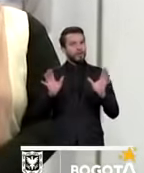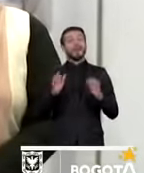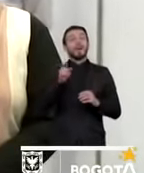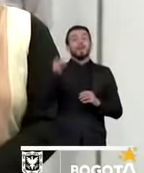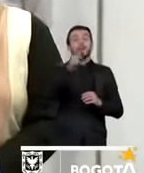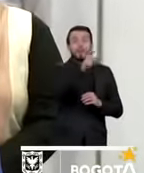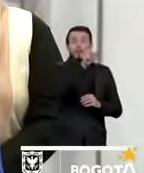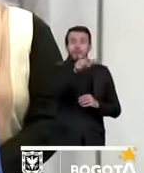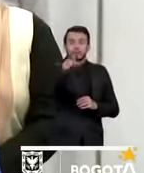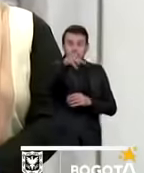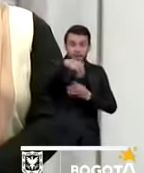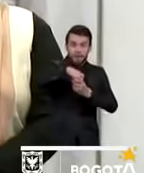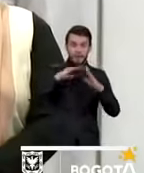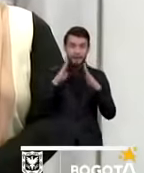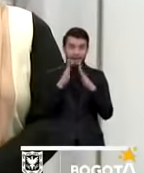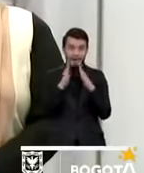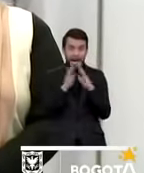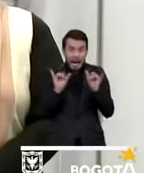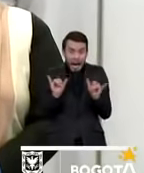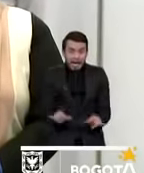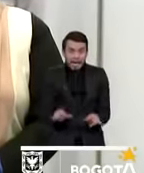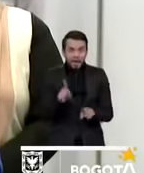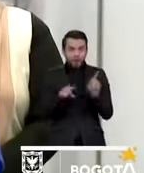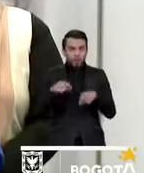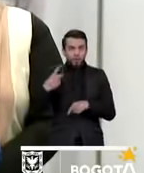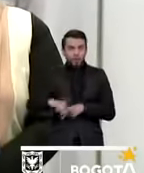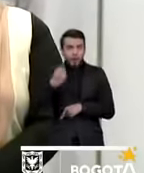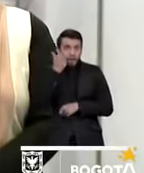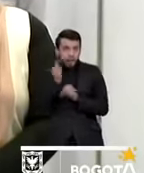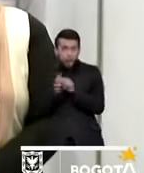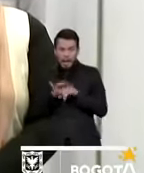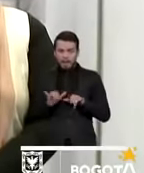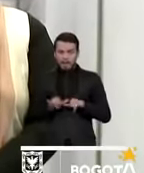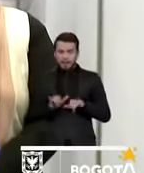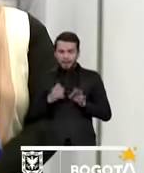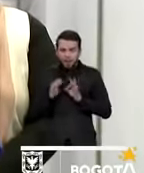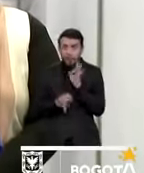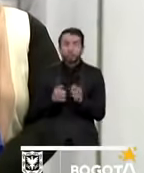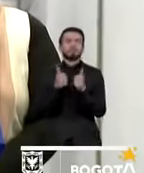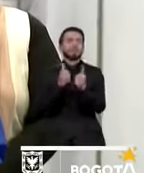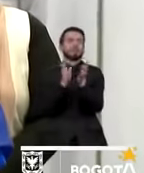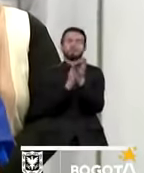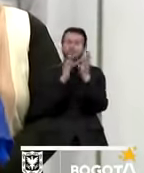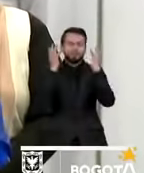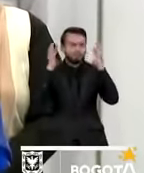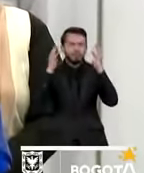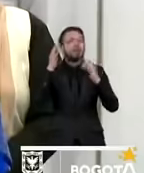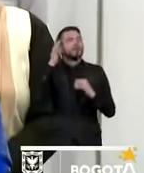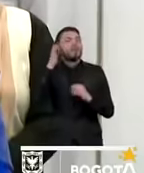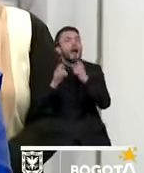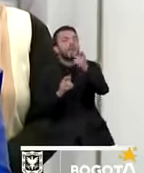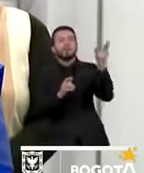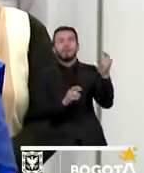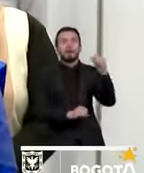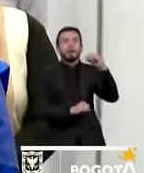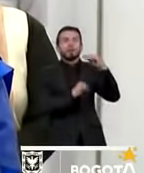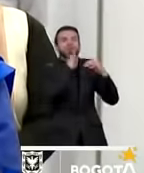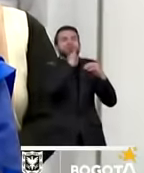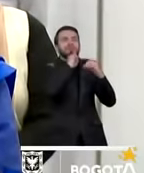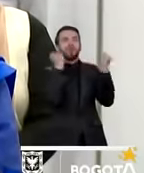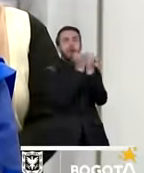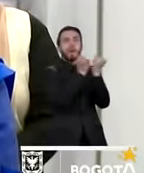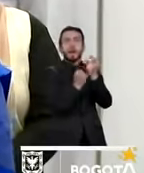en el tope. Esa es una gran noticia. Ha sido exitoso el confinamiento social y entonces los servicios de urgencias, pero también